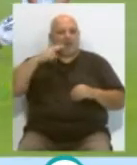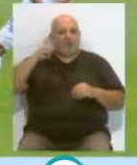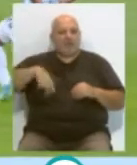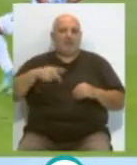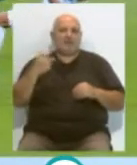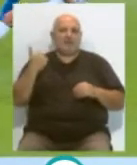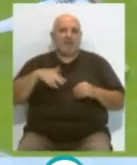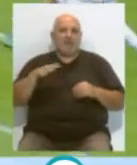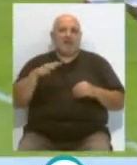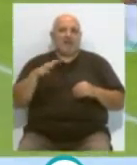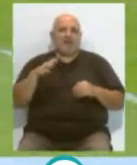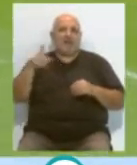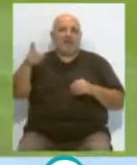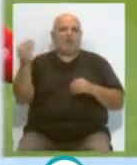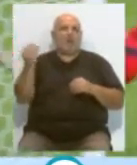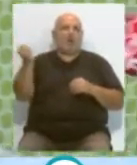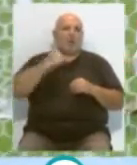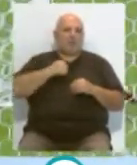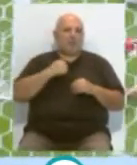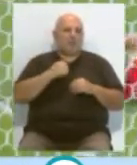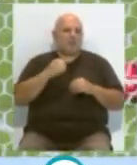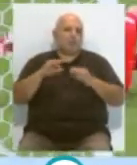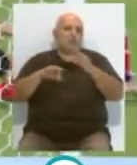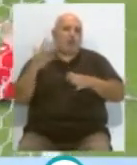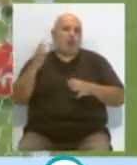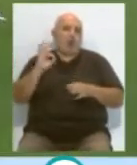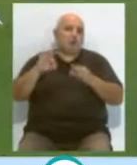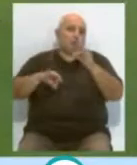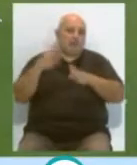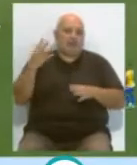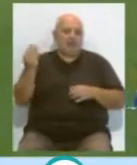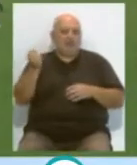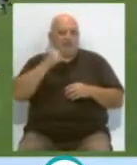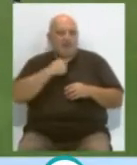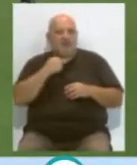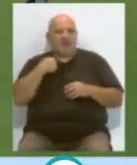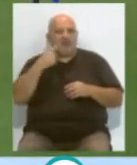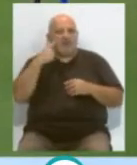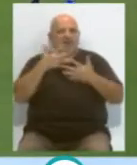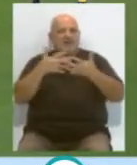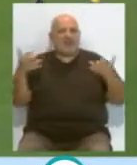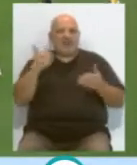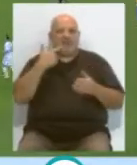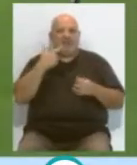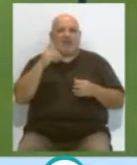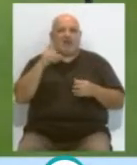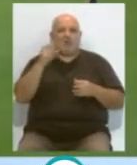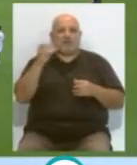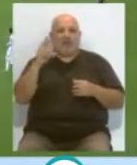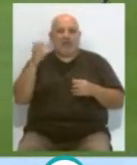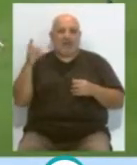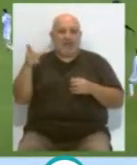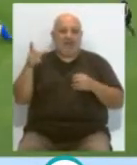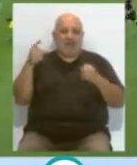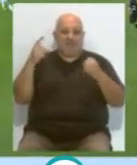reconocer cuando el rival ha sido mejor o ha tenido más suerte que ti, que simplemente. Hay una frase que de Luis Enrique de esta